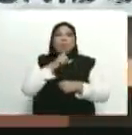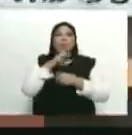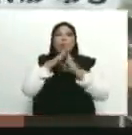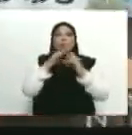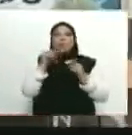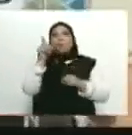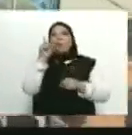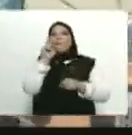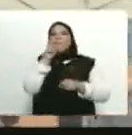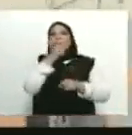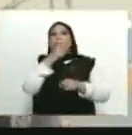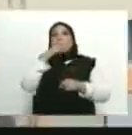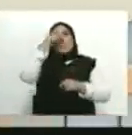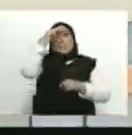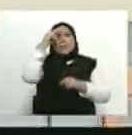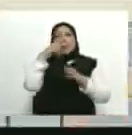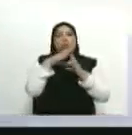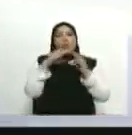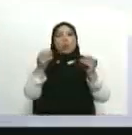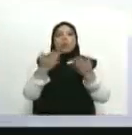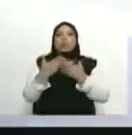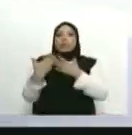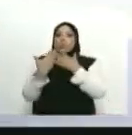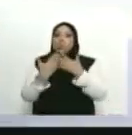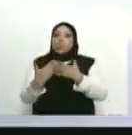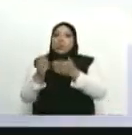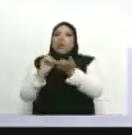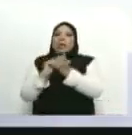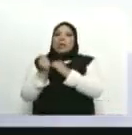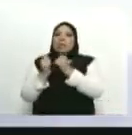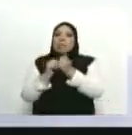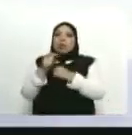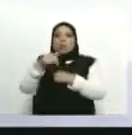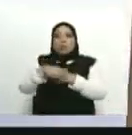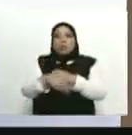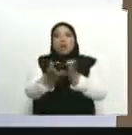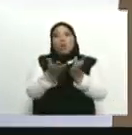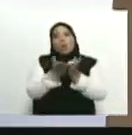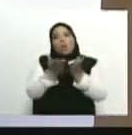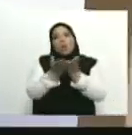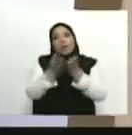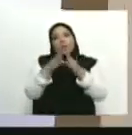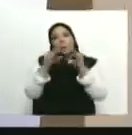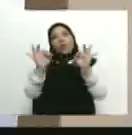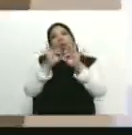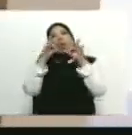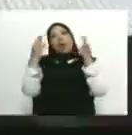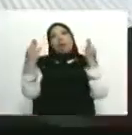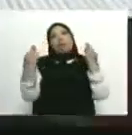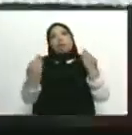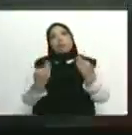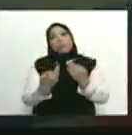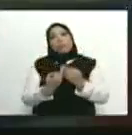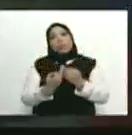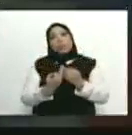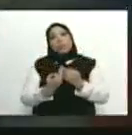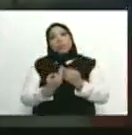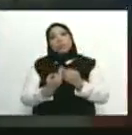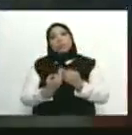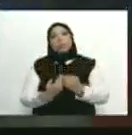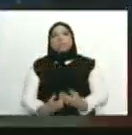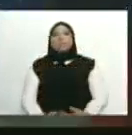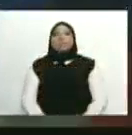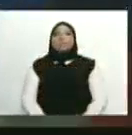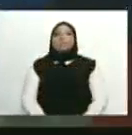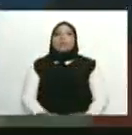los padres y representantes, los estudiantes atletas de esta institución, toda la familia que conforma esta unidad educativa, la